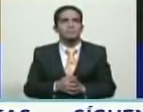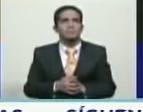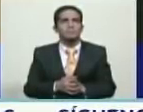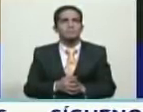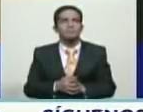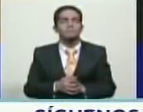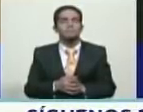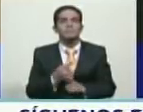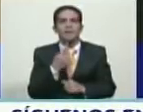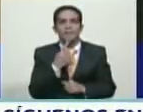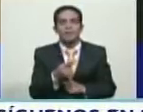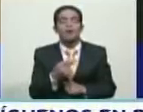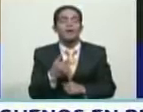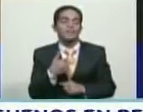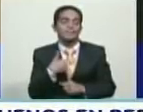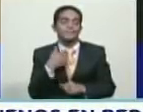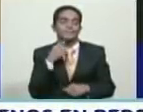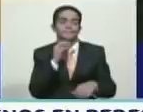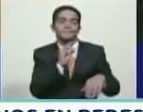Y dijo, quiero decir